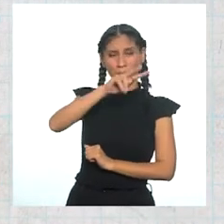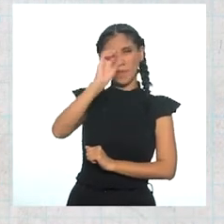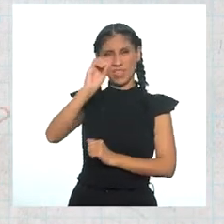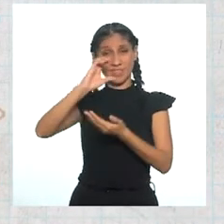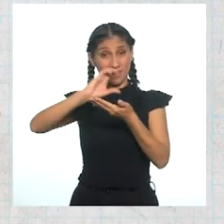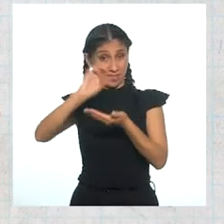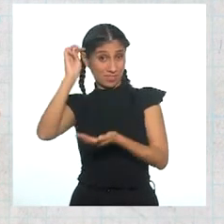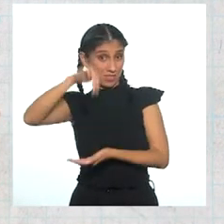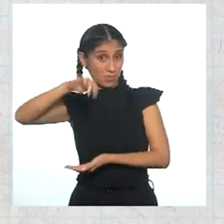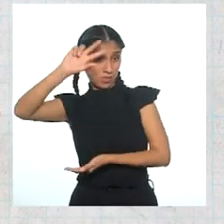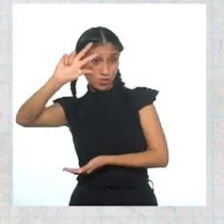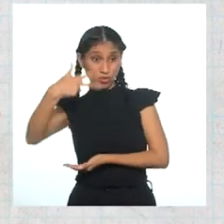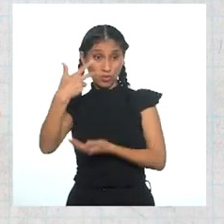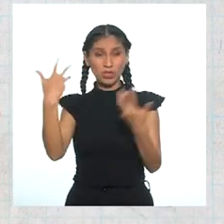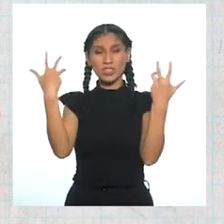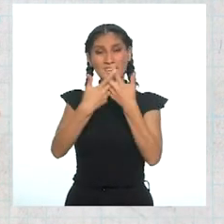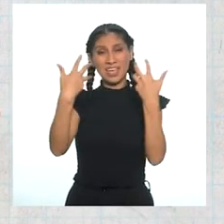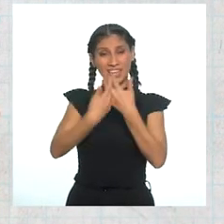tiene una capacidad de